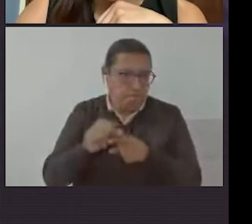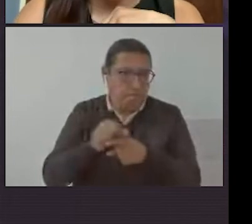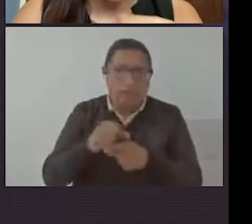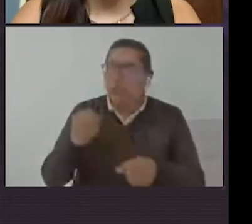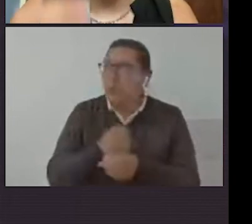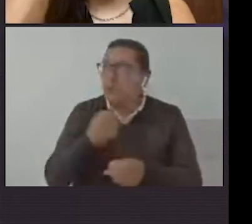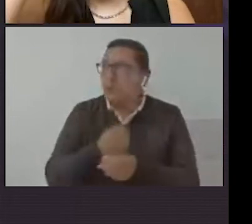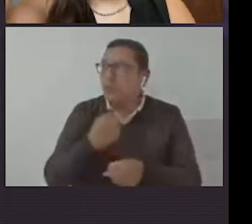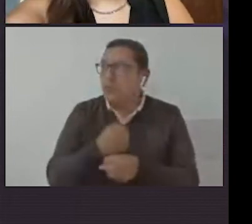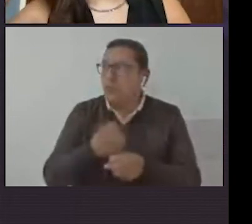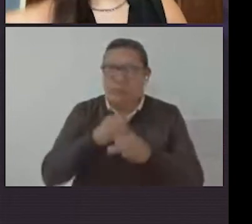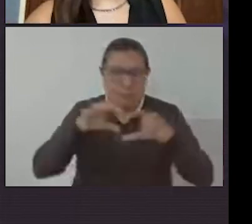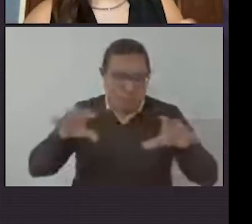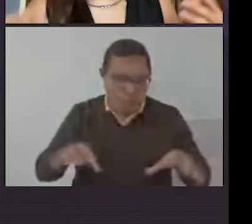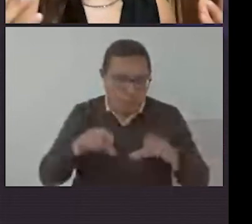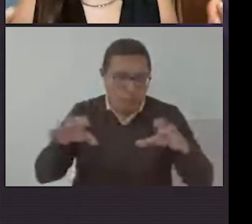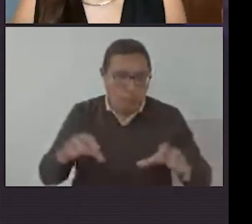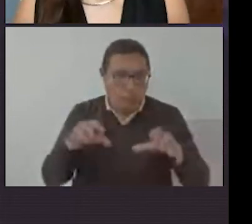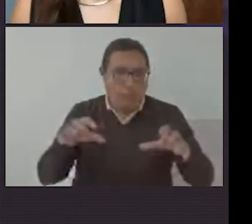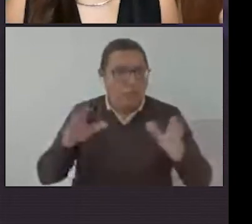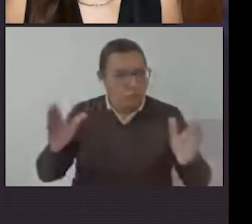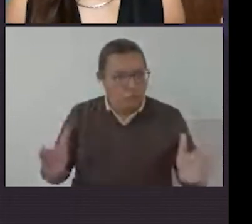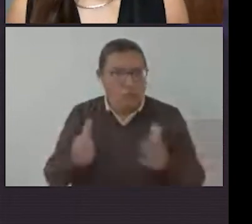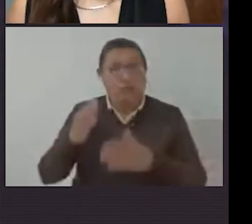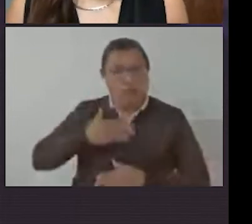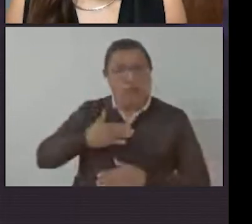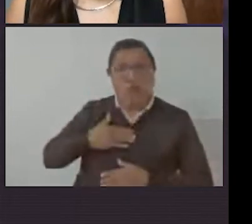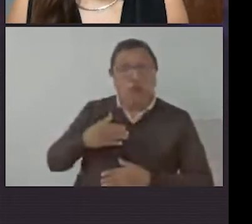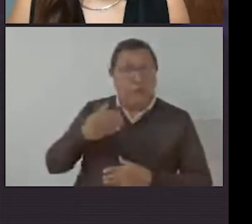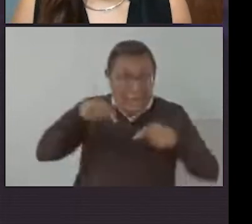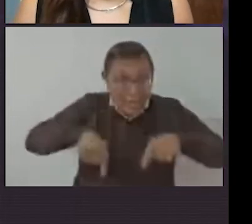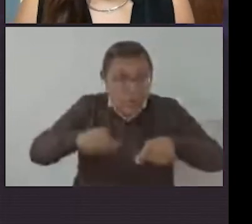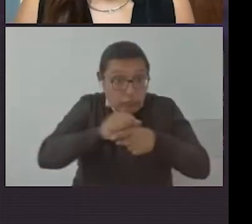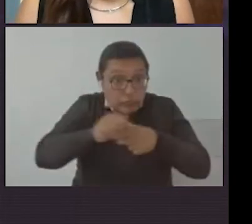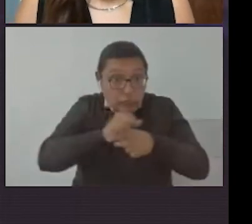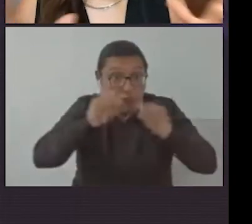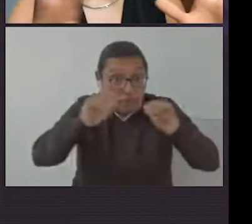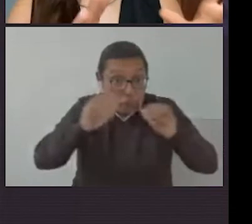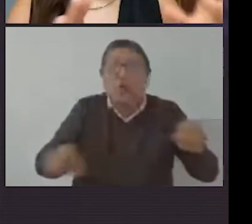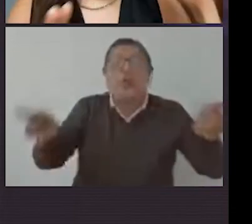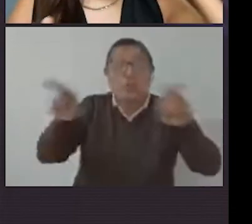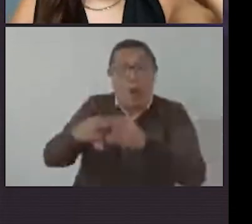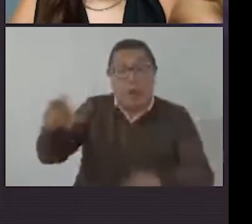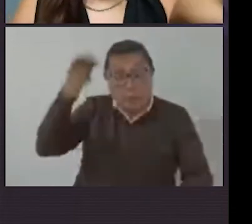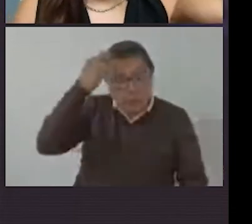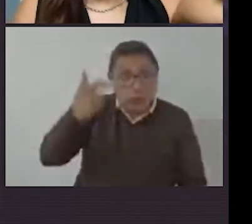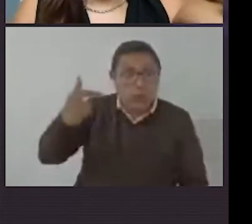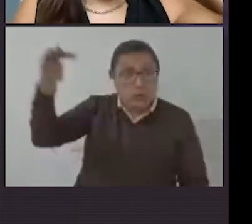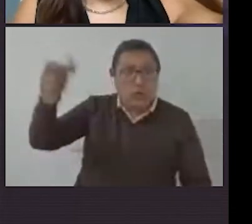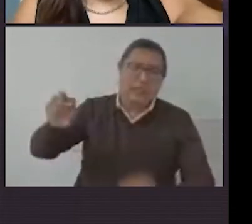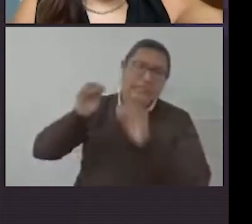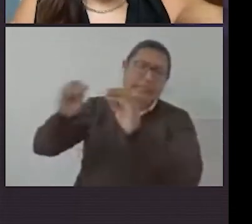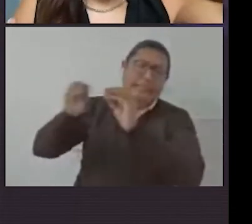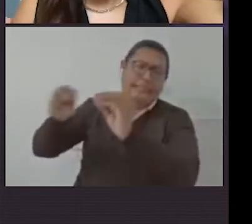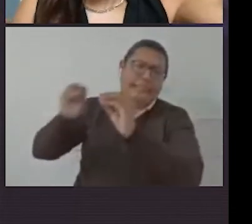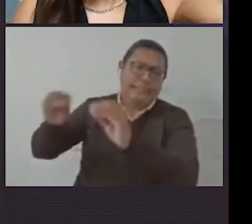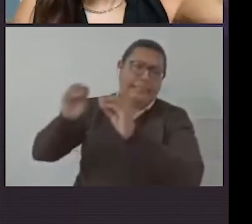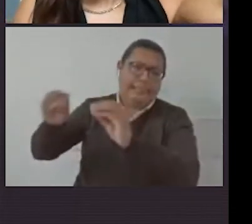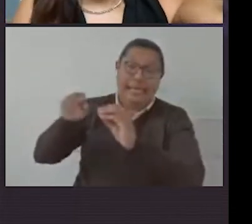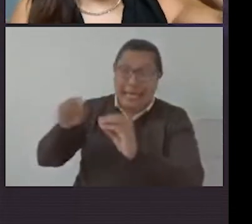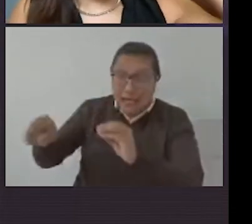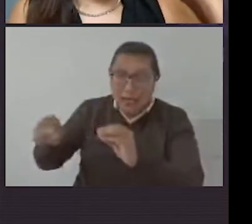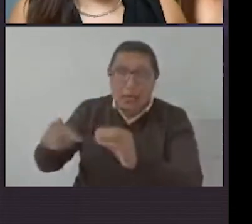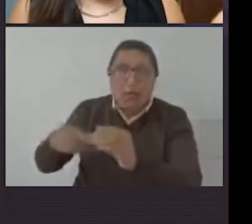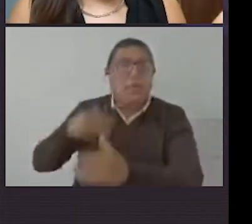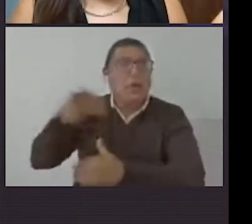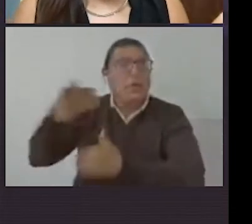nuestros desarrolladores constantemente, en donde lo que hacemos es que los llevamos a utilizar esto en sus retos diarios para